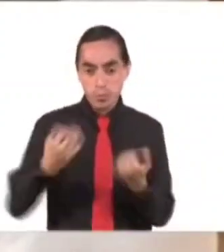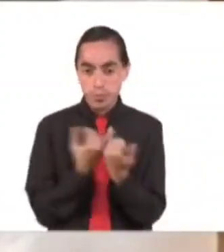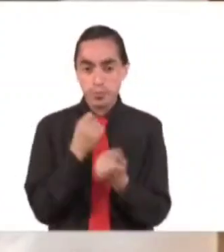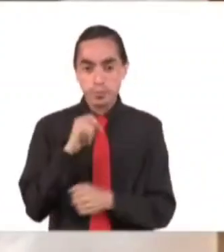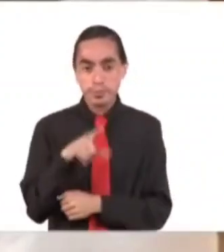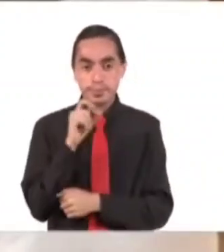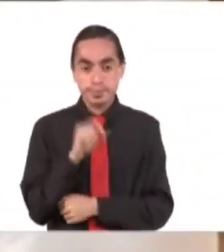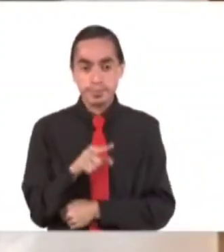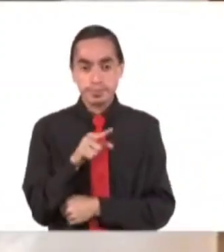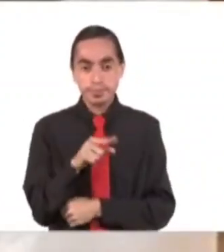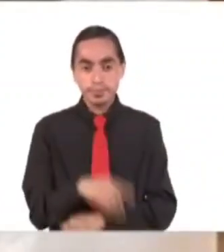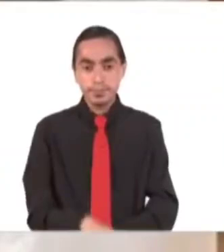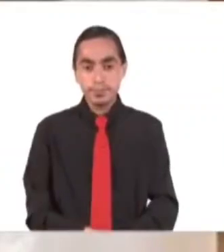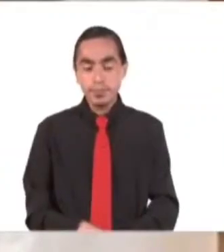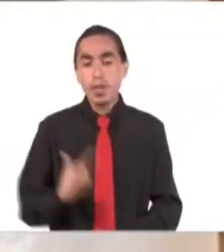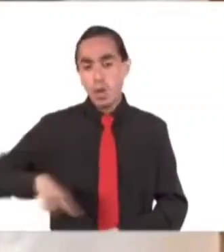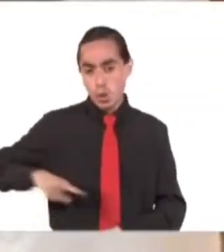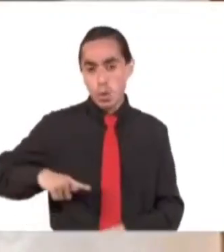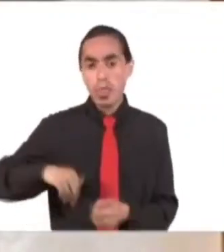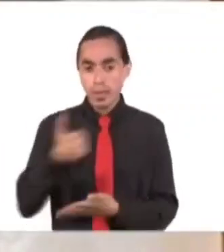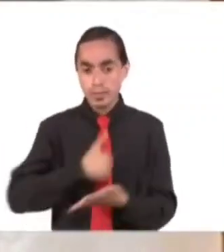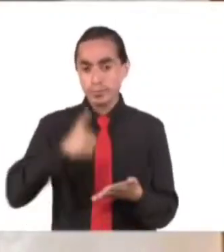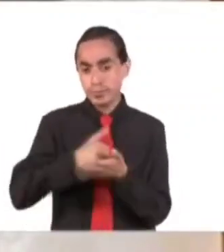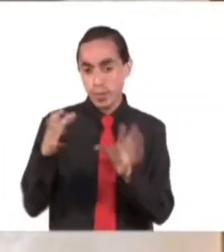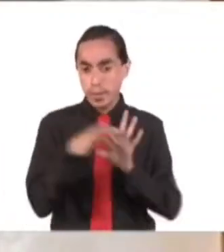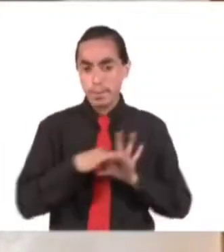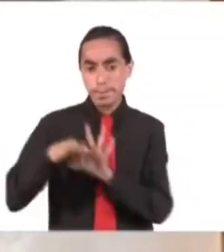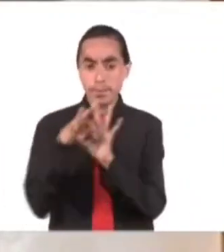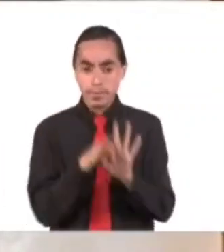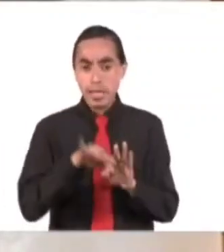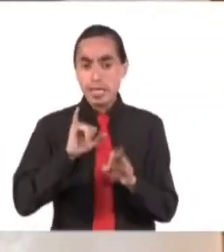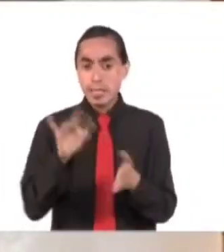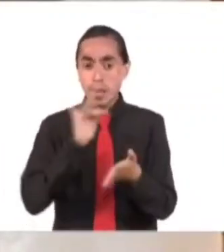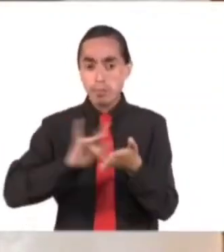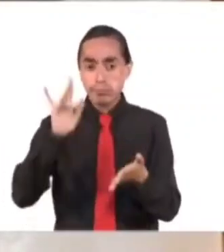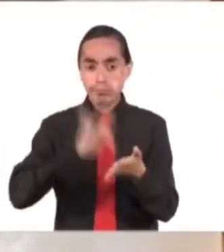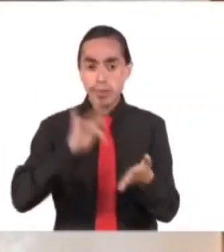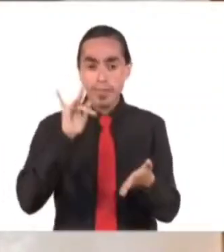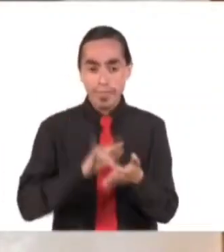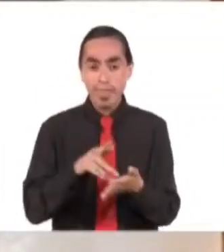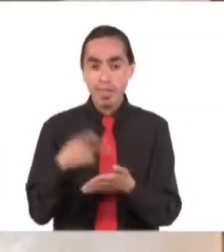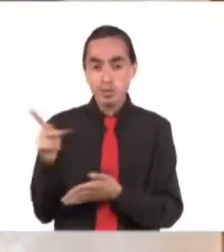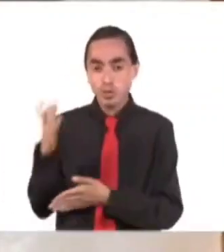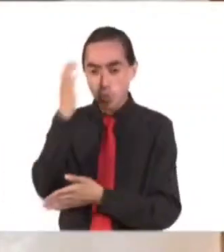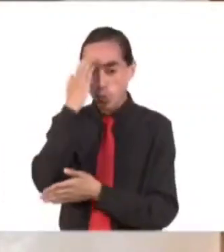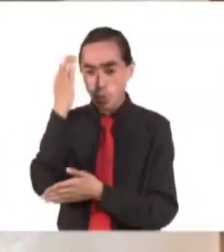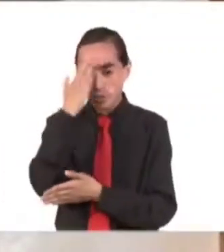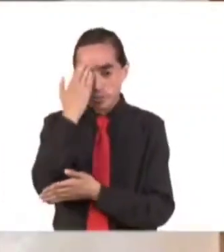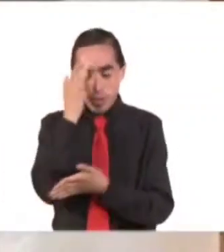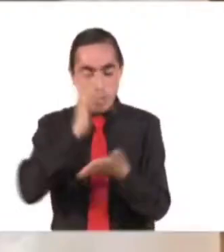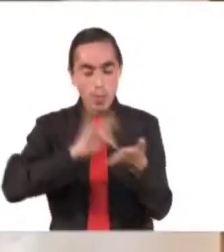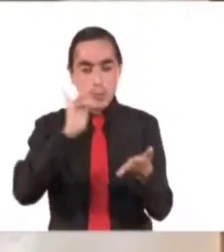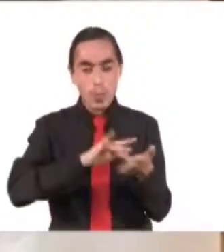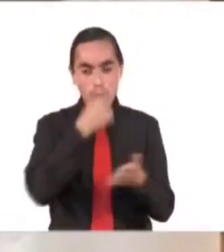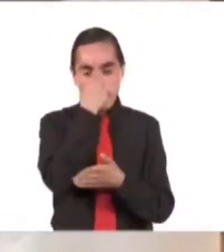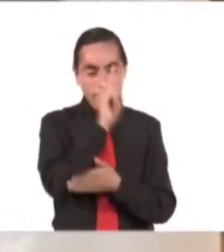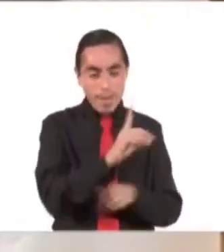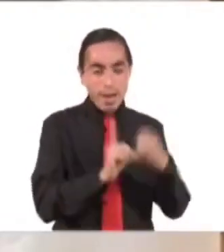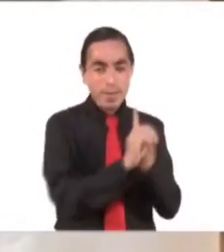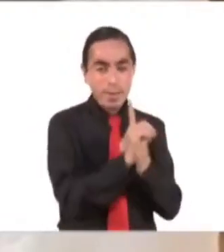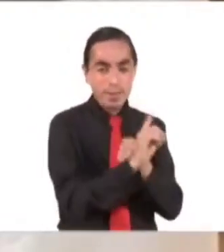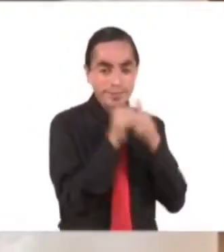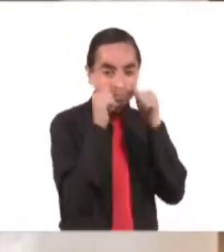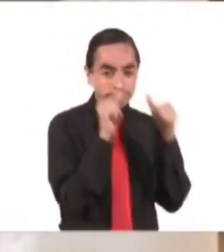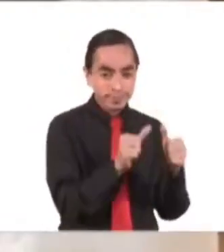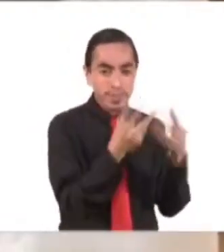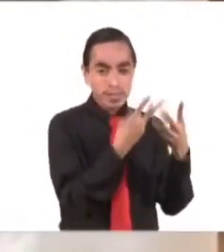caso fundamentalmente con el gobierno de la ciudad, han contribuido con su conocimiento a atención de los problemas.